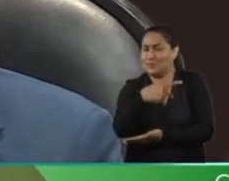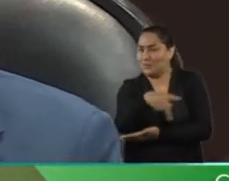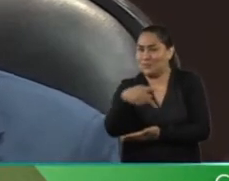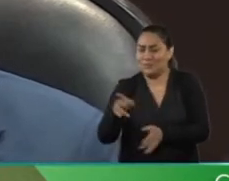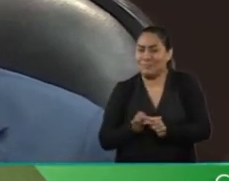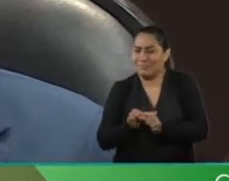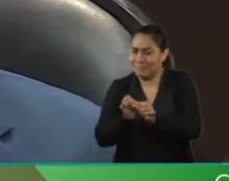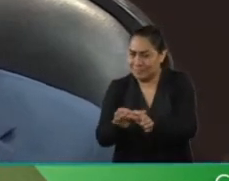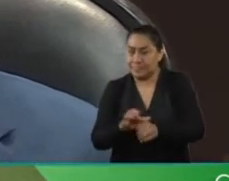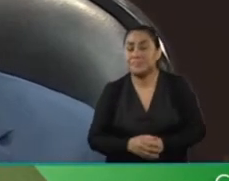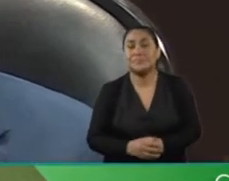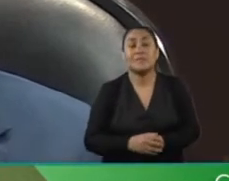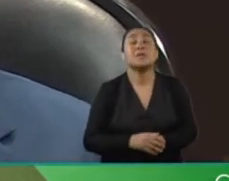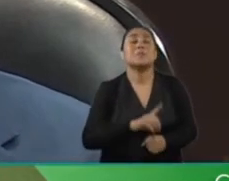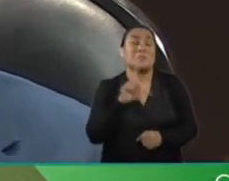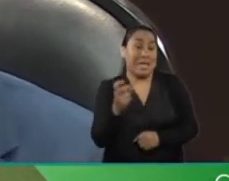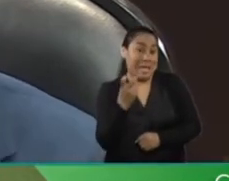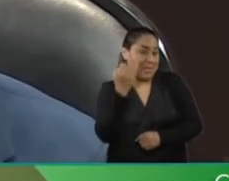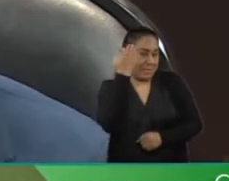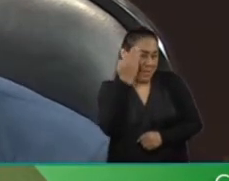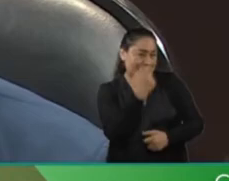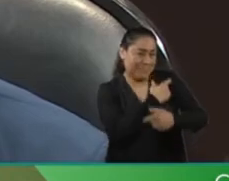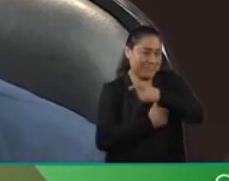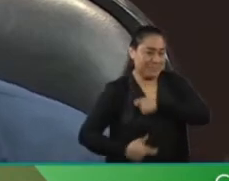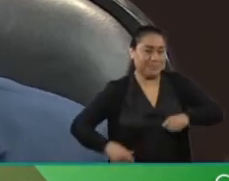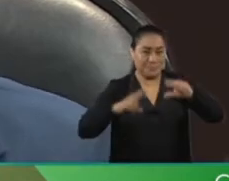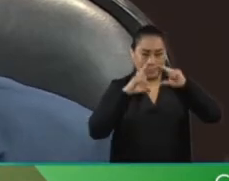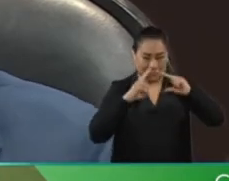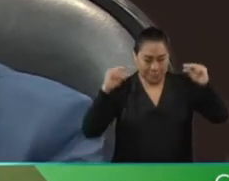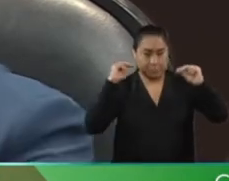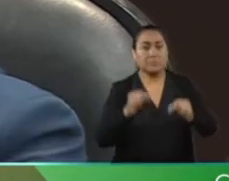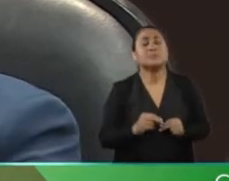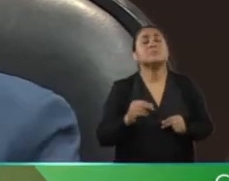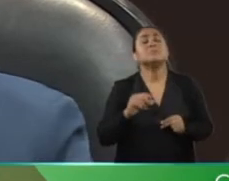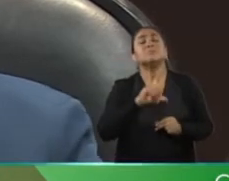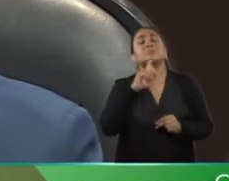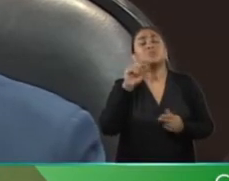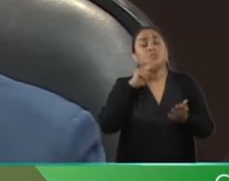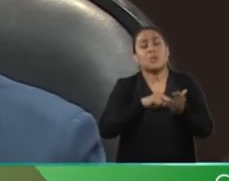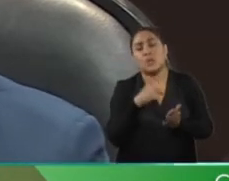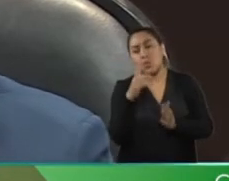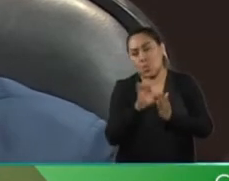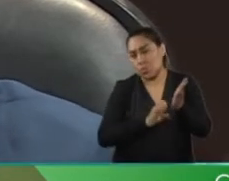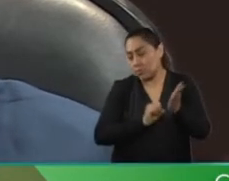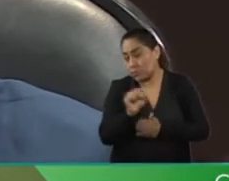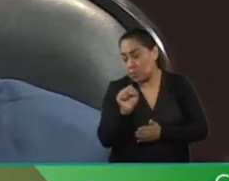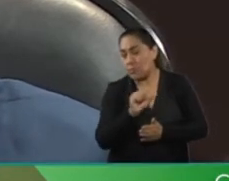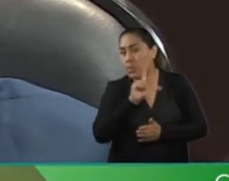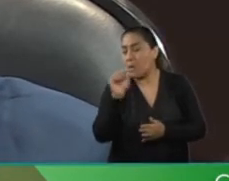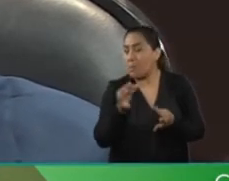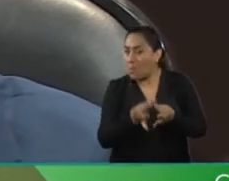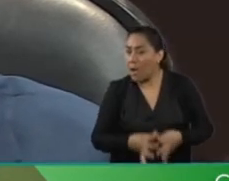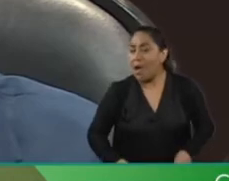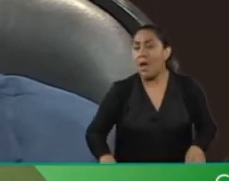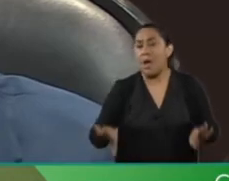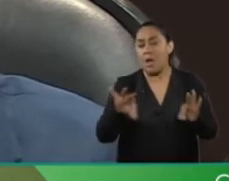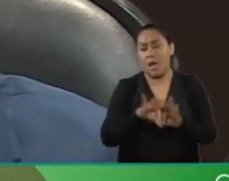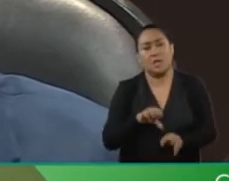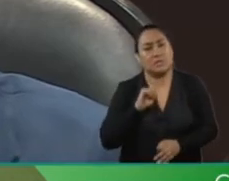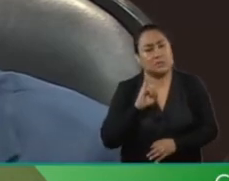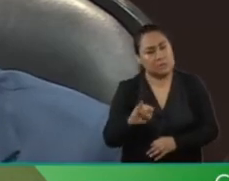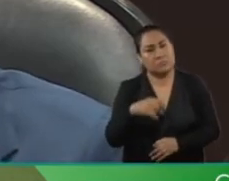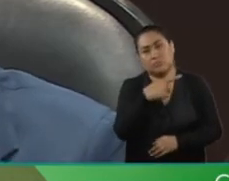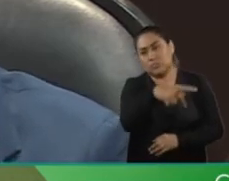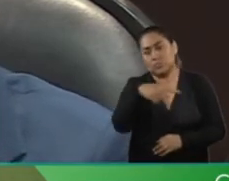En respuesta al movimiento zapatista, en la reforma constitucional de 2001, se dio un paso importante al reconocer el derecho a la